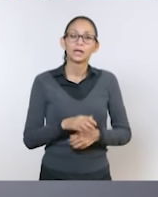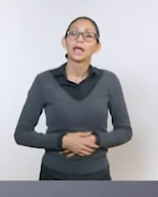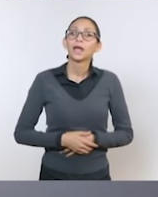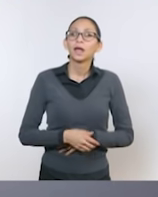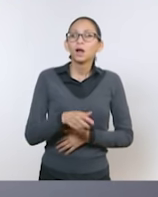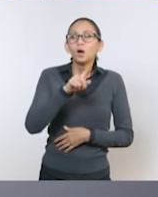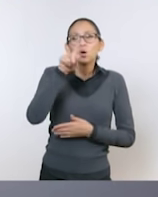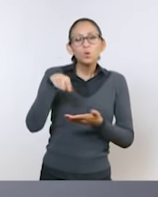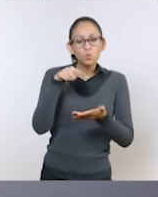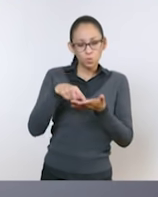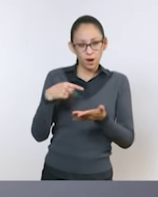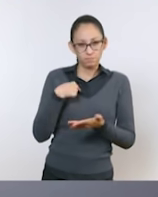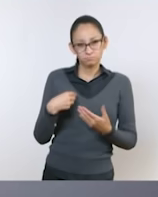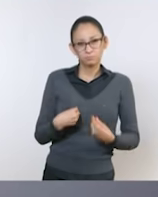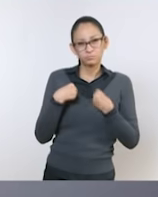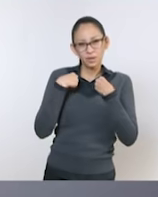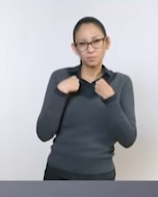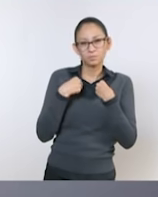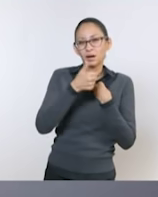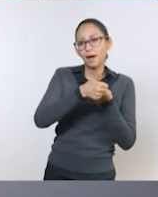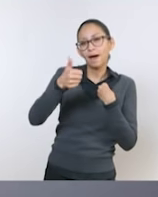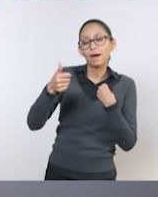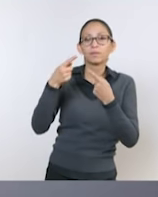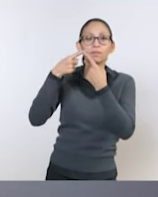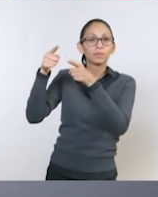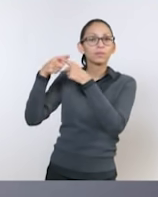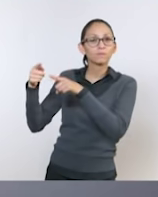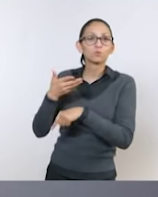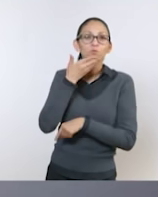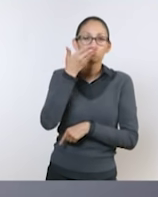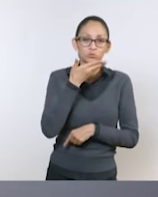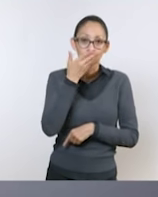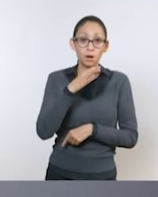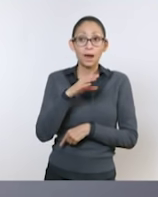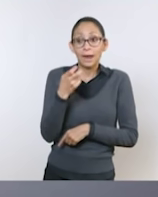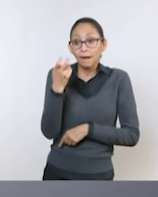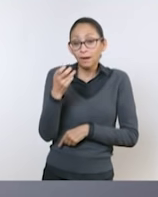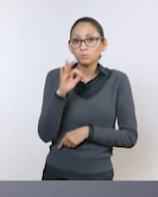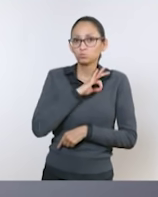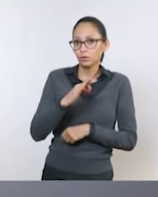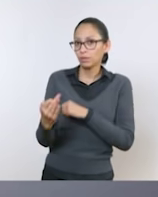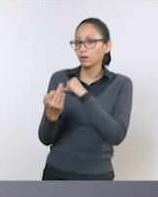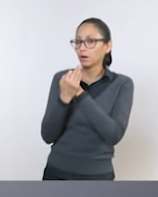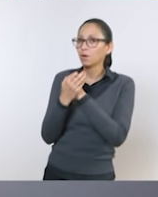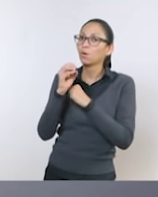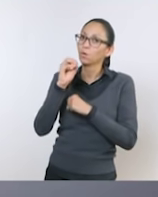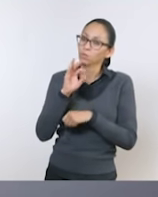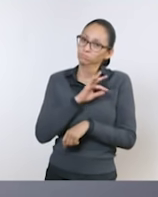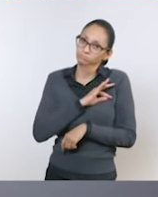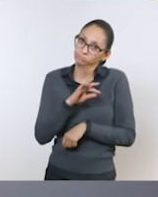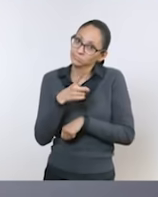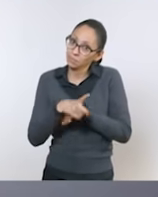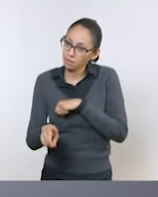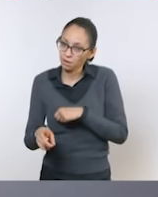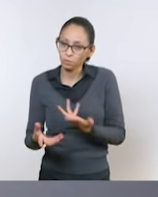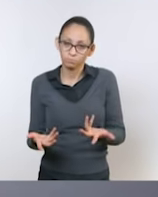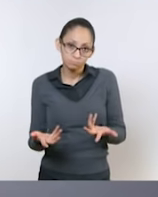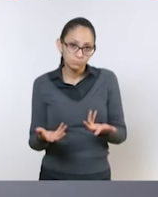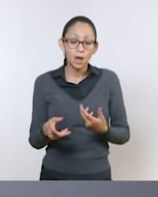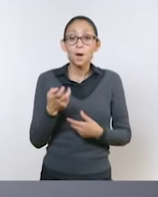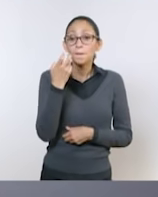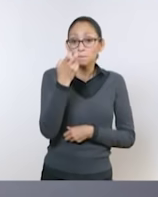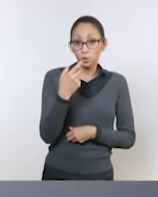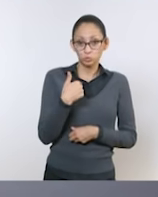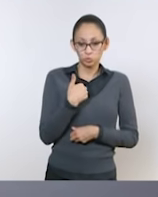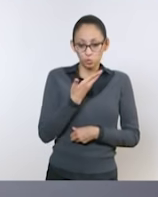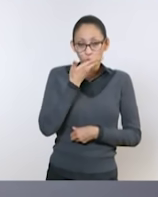es. La situación y las costumbres del lugar en donde vivimos nos pueden perjudicar o nos pueden beneficiar la salud.